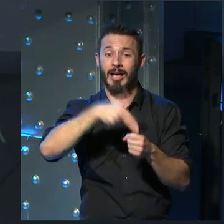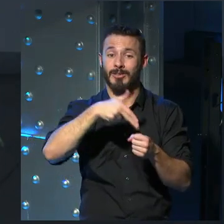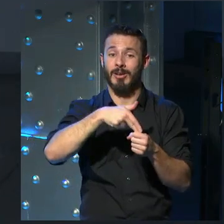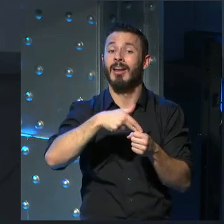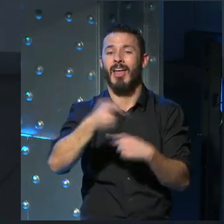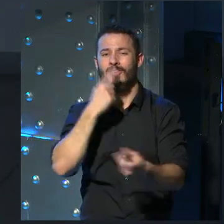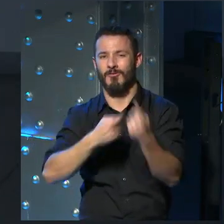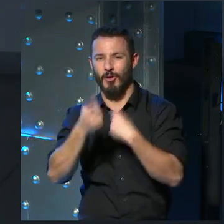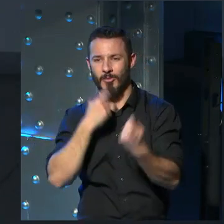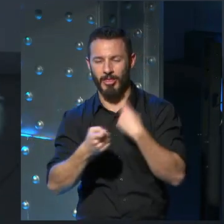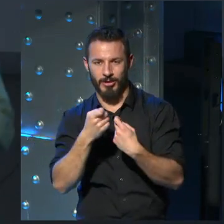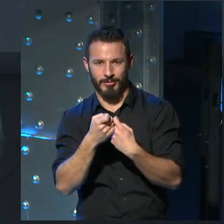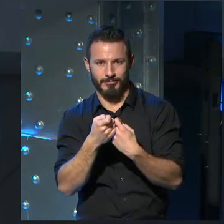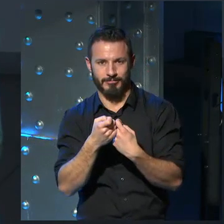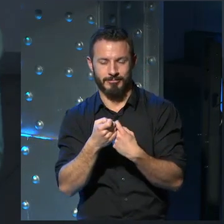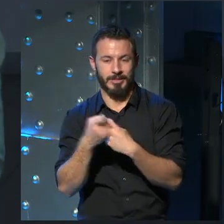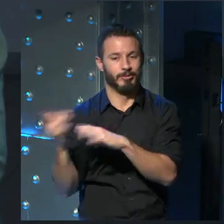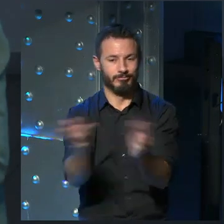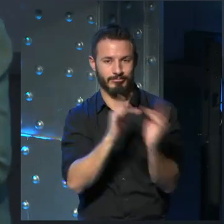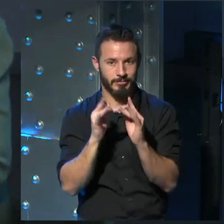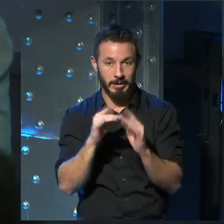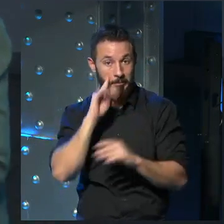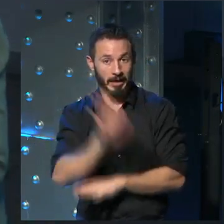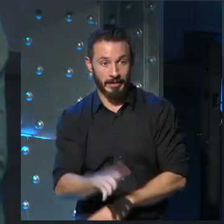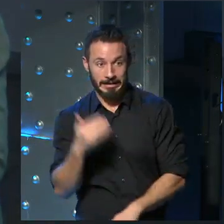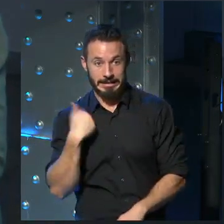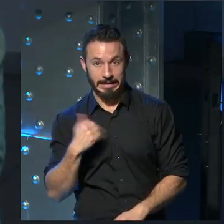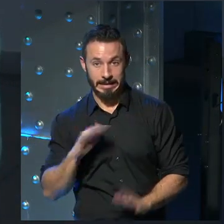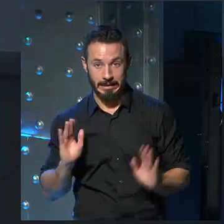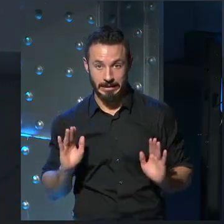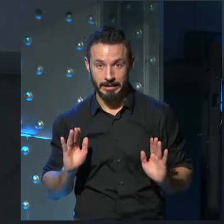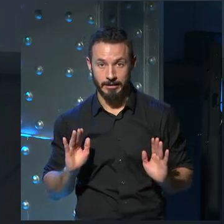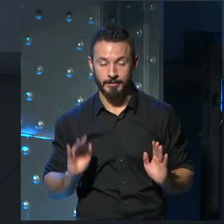y todo aquello con lo que nos relacionemos. Parece que ya,